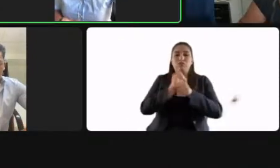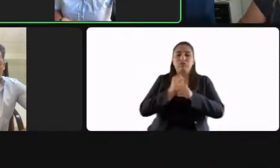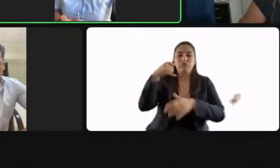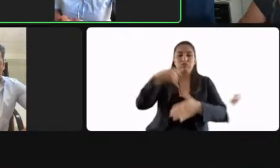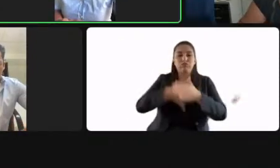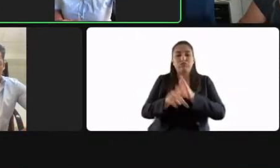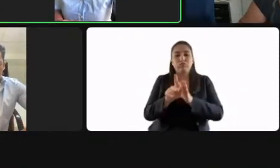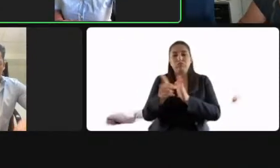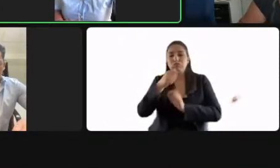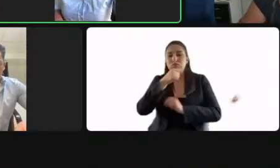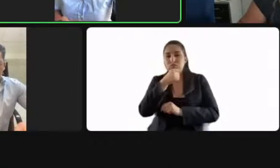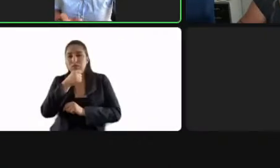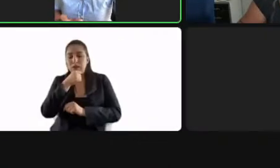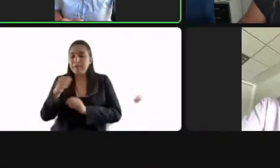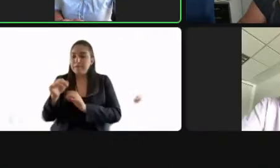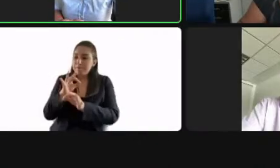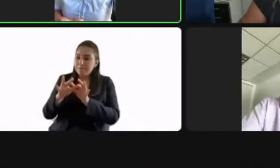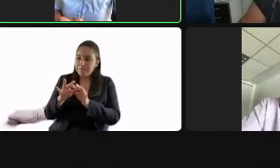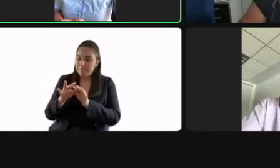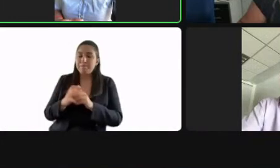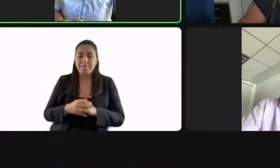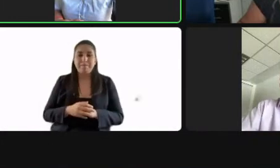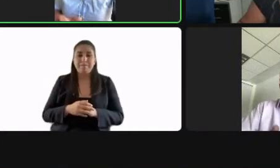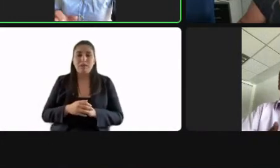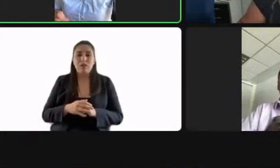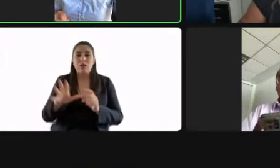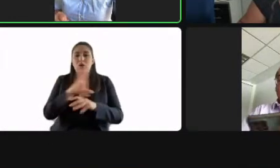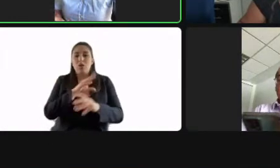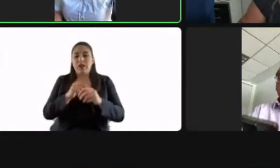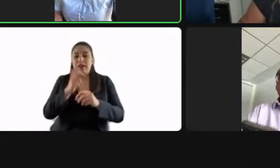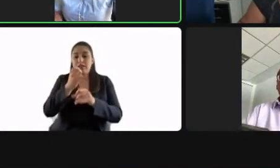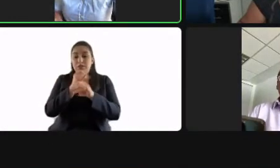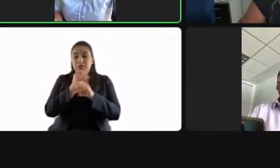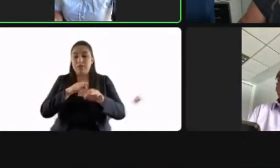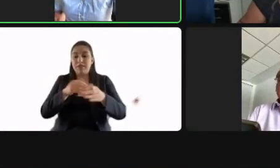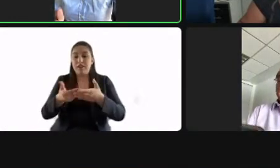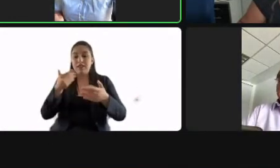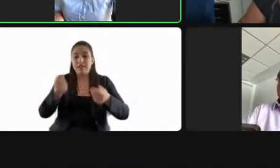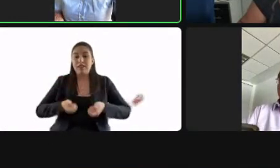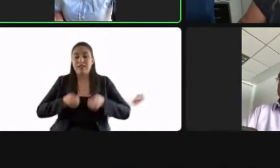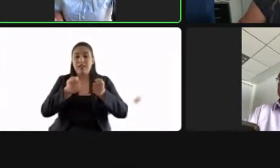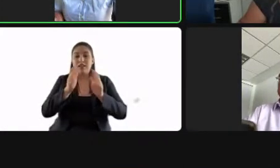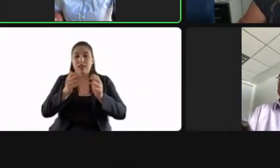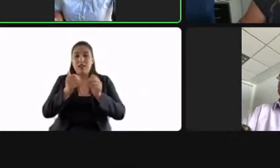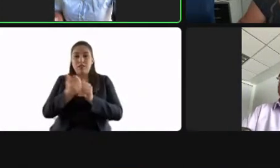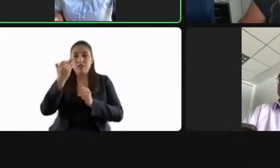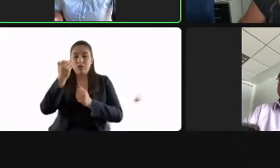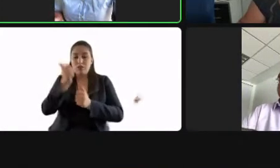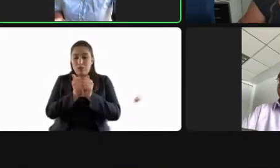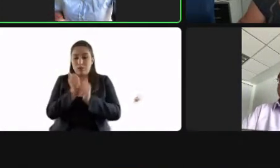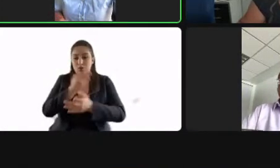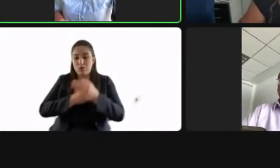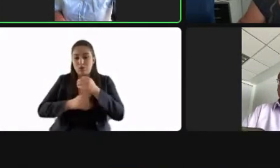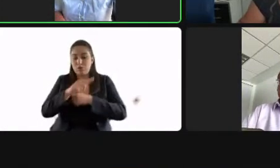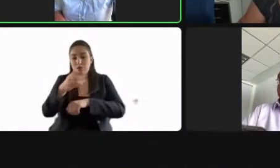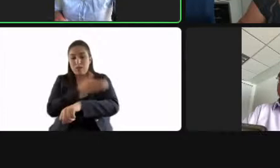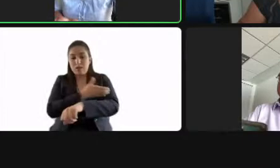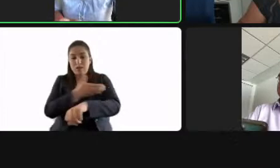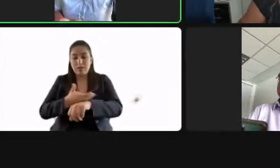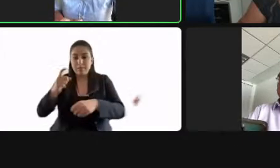Gracias, diputada secretaria. Toda vez que el informe semestral de actividades ha sido distribuido en tiempo y forma a las y los integrantes de esta comisión,